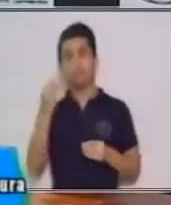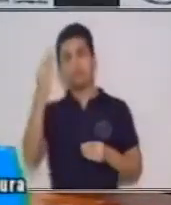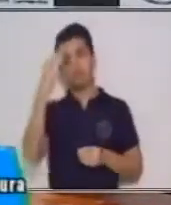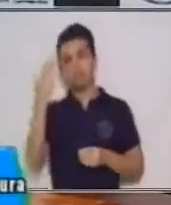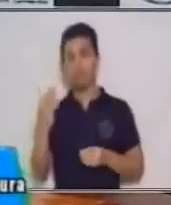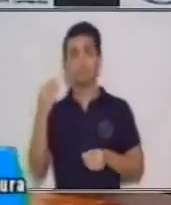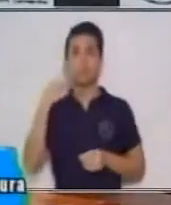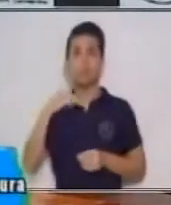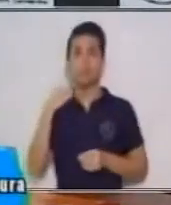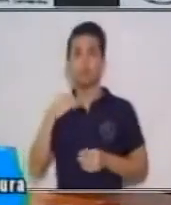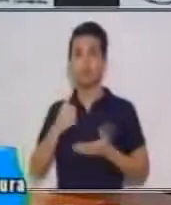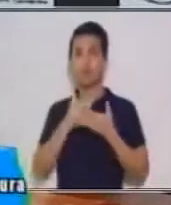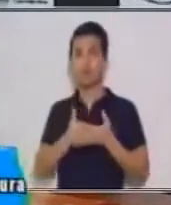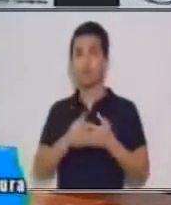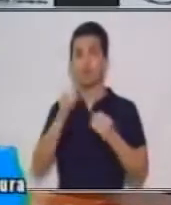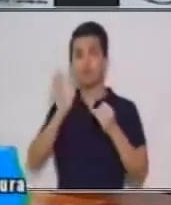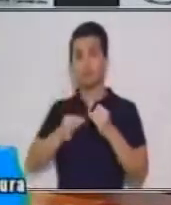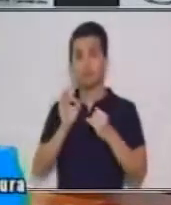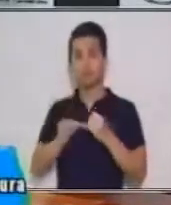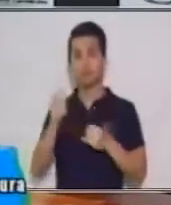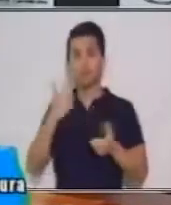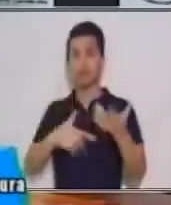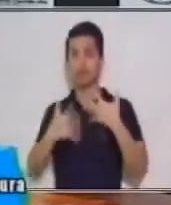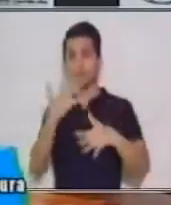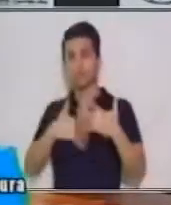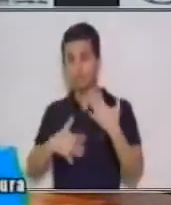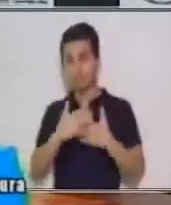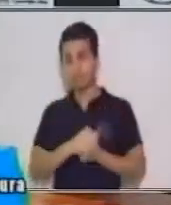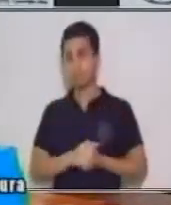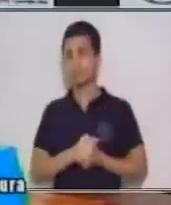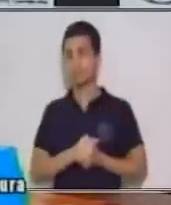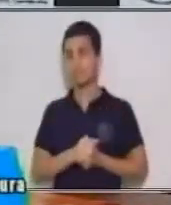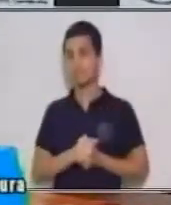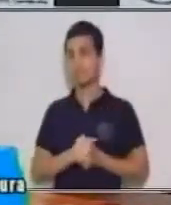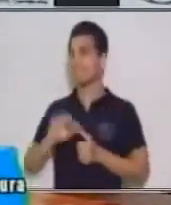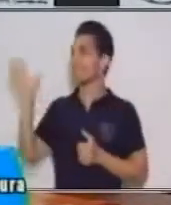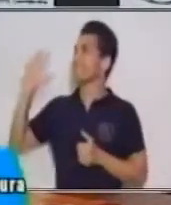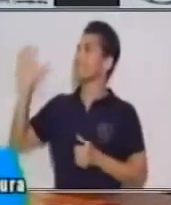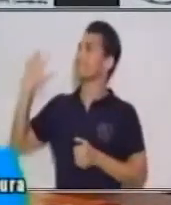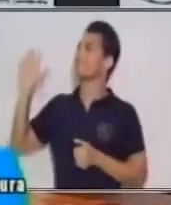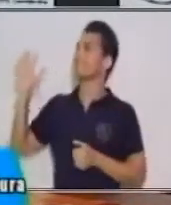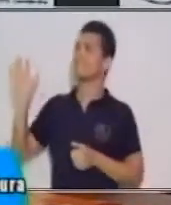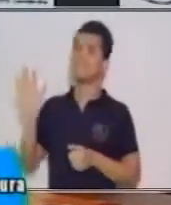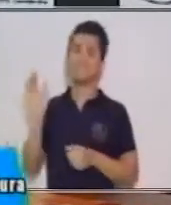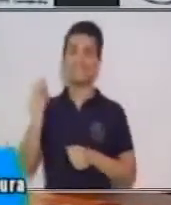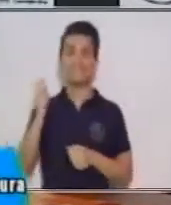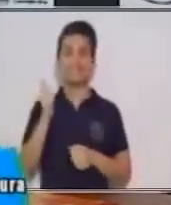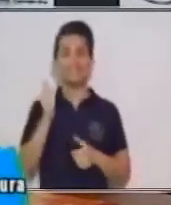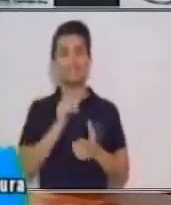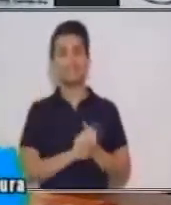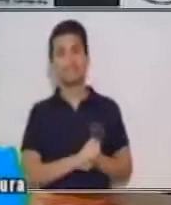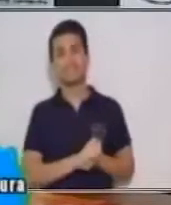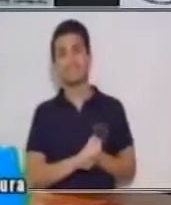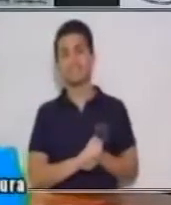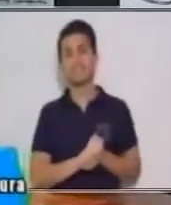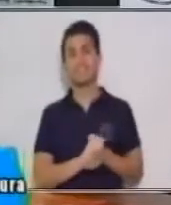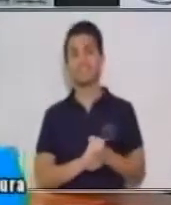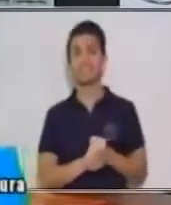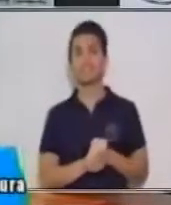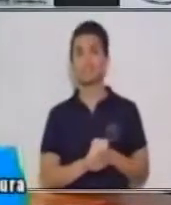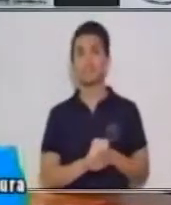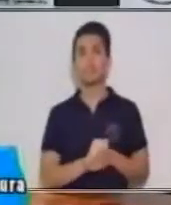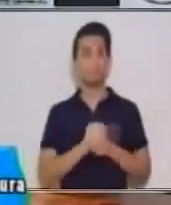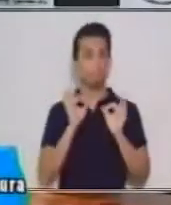a Mauricio, quien está en la interpretación de lengua de señas. Gracias, Mauricio, por estar con nosotros. Muy bien, ahora